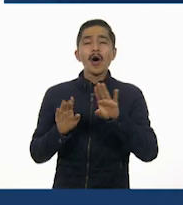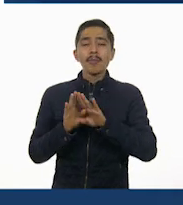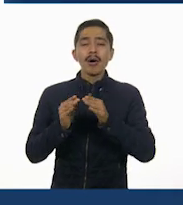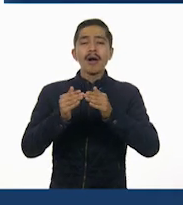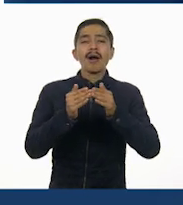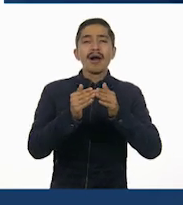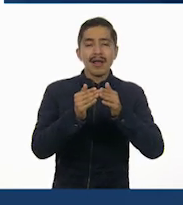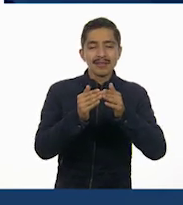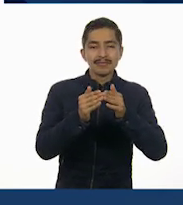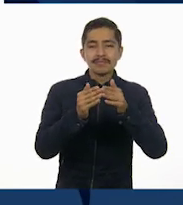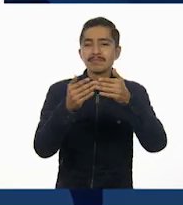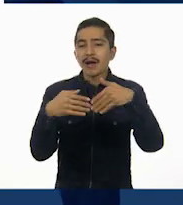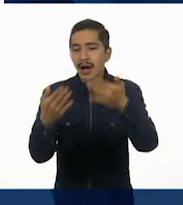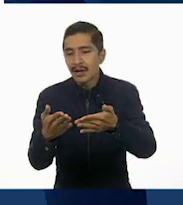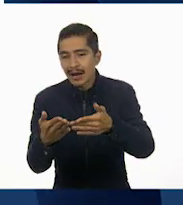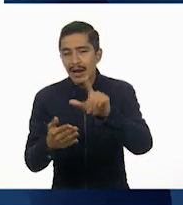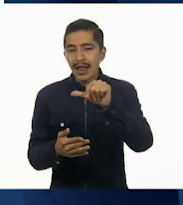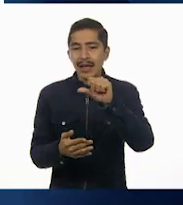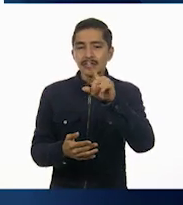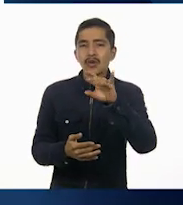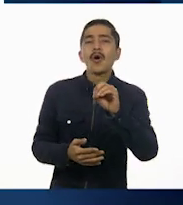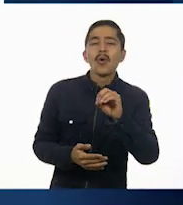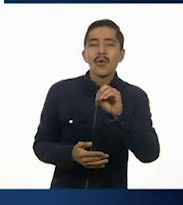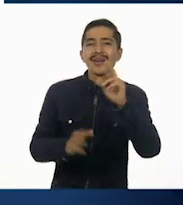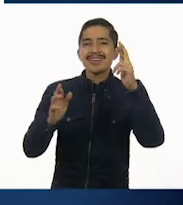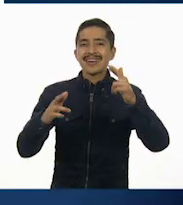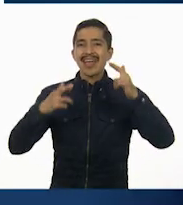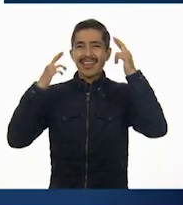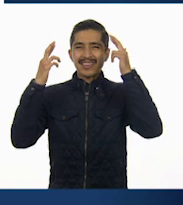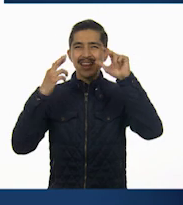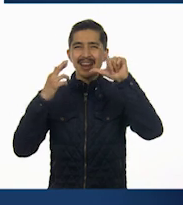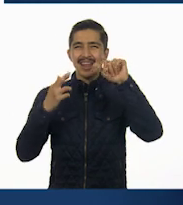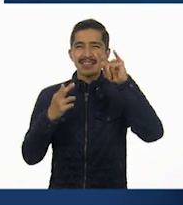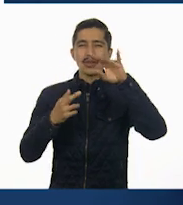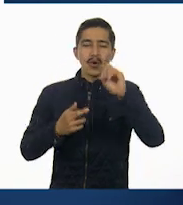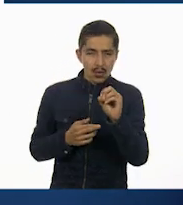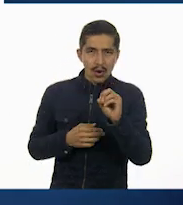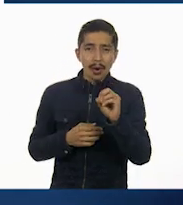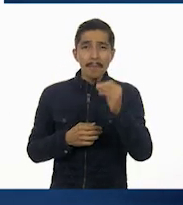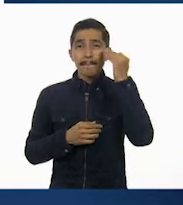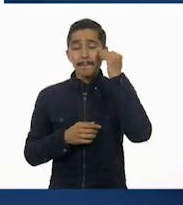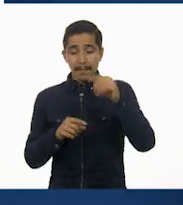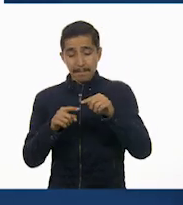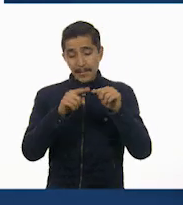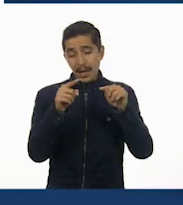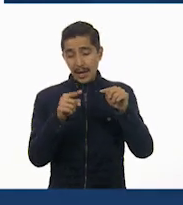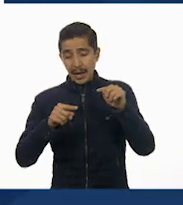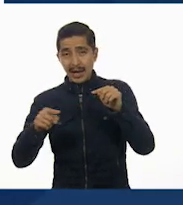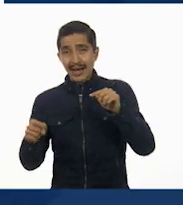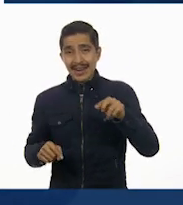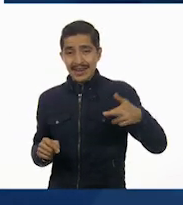hasta que llega a Lacio, reino de Latino, que se encuentra a lo largo de la ribera del río